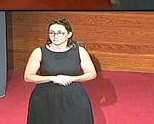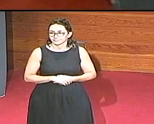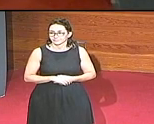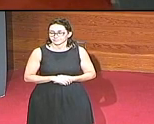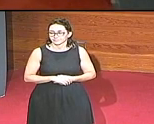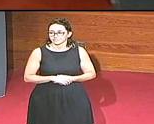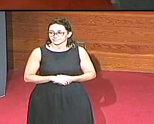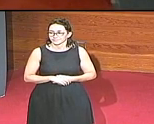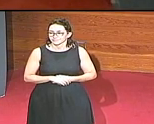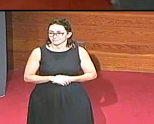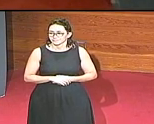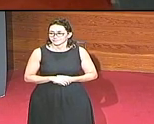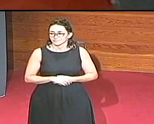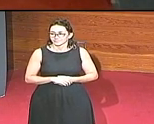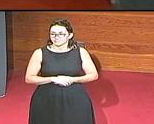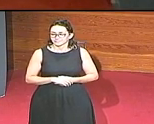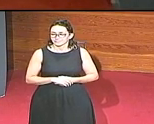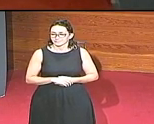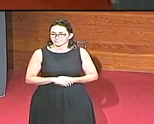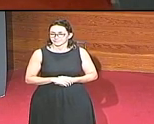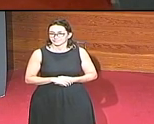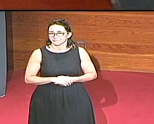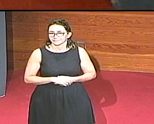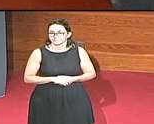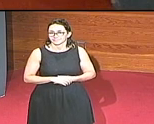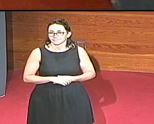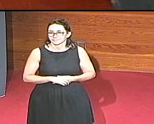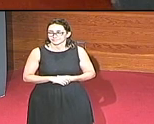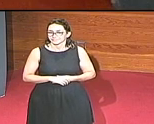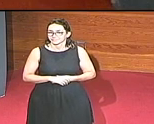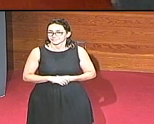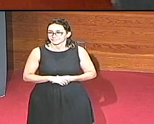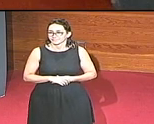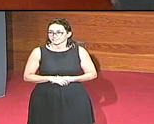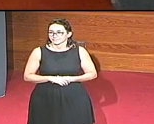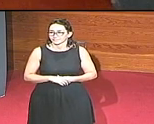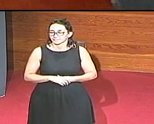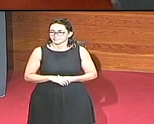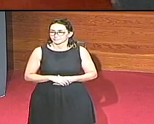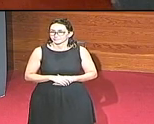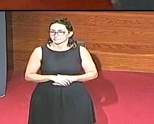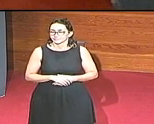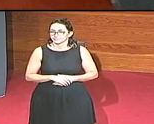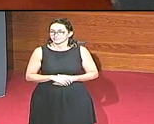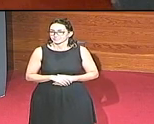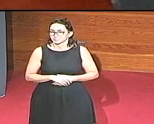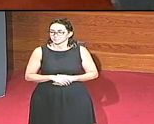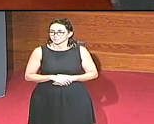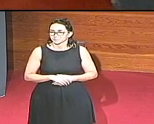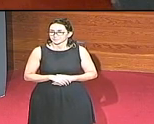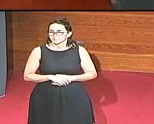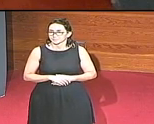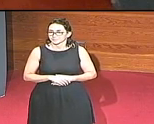dan grieta tics irían dietarios inmigración y bourousis eviten du bere aitona mon en historia no añadí total